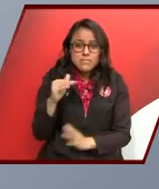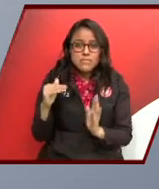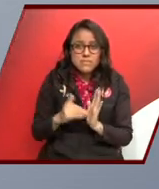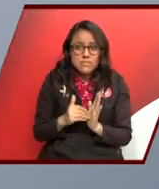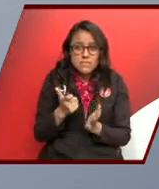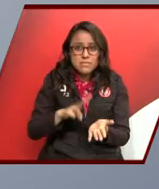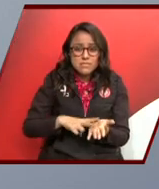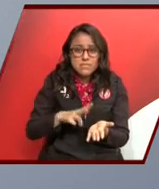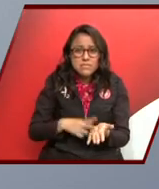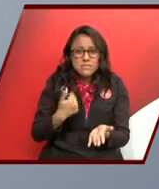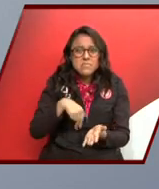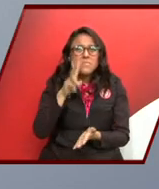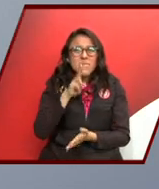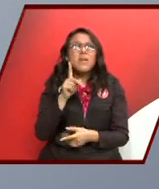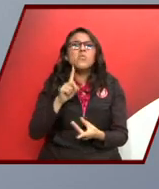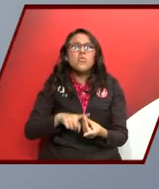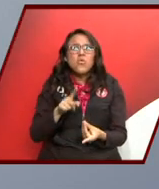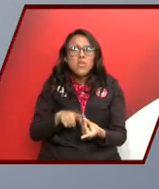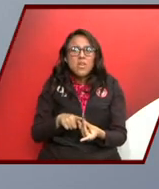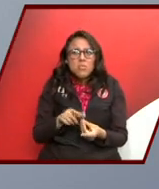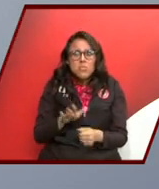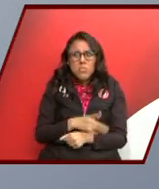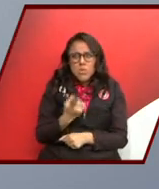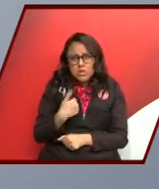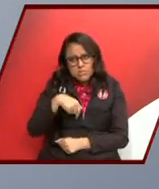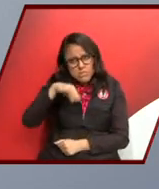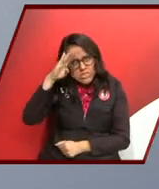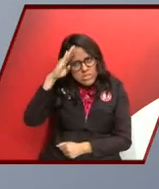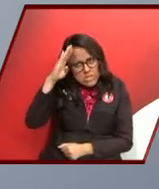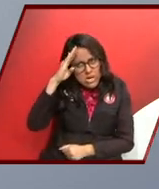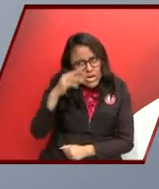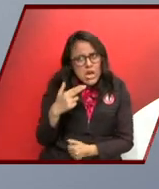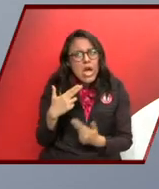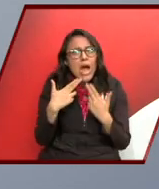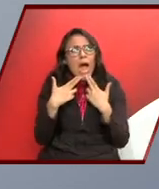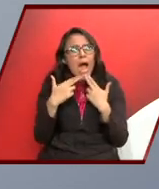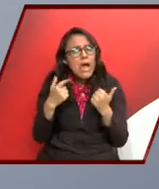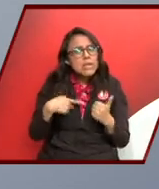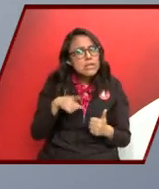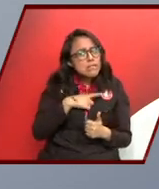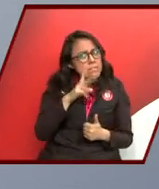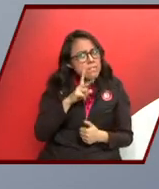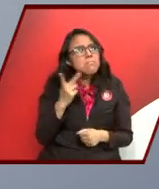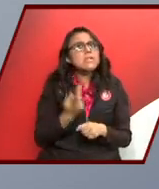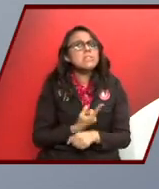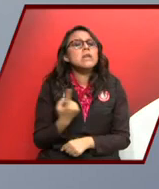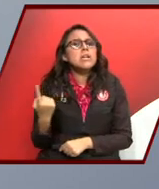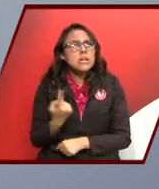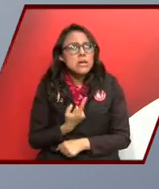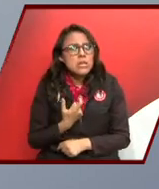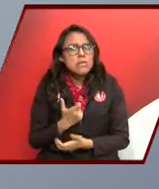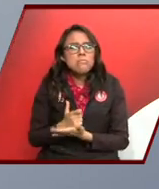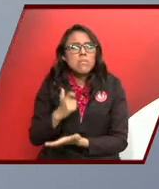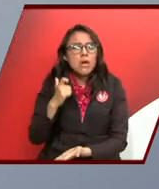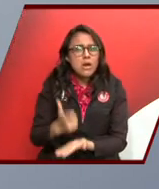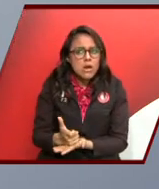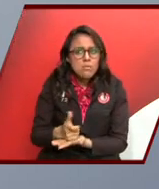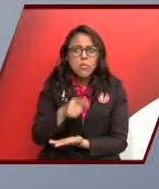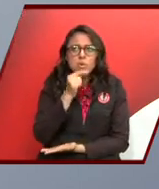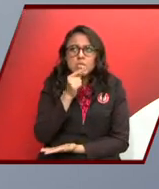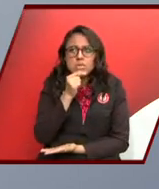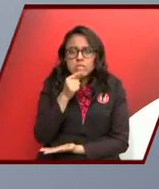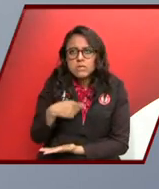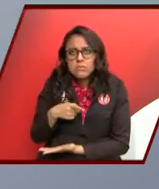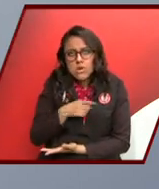mil pesos, queremos saber dónde están. Es que esto ya me empieza a decir, Hacienda, échale un ojo, mira lo que tienen aquí. Están pagando salarios a los policías